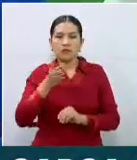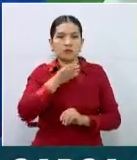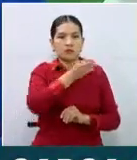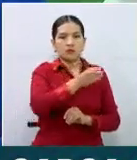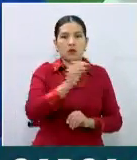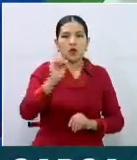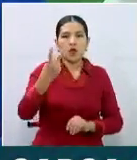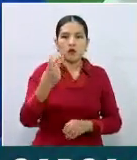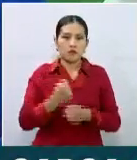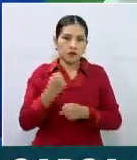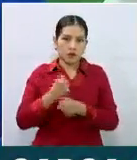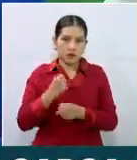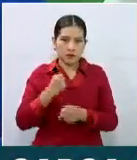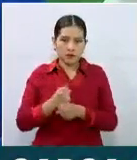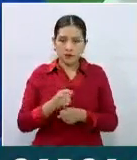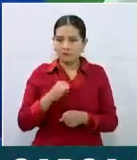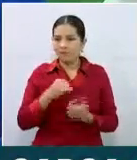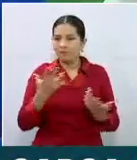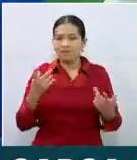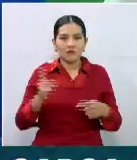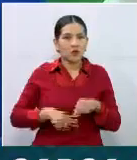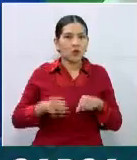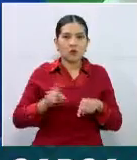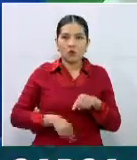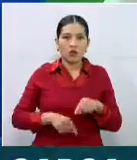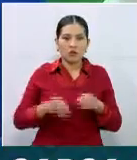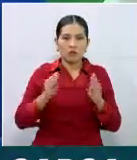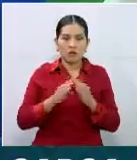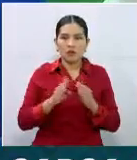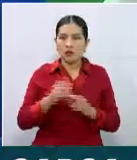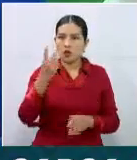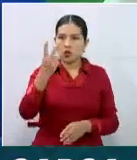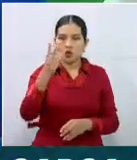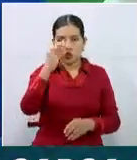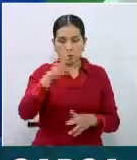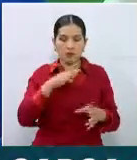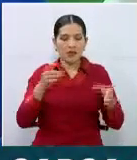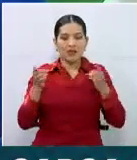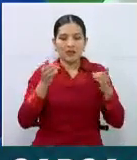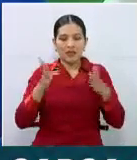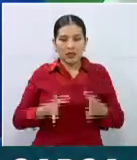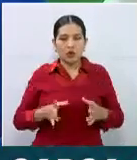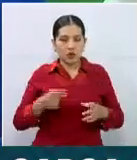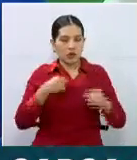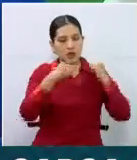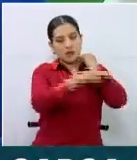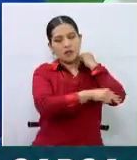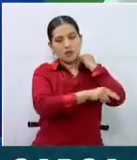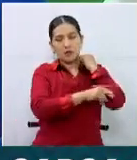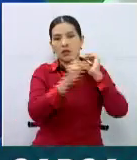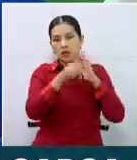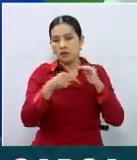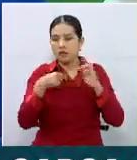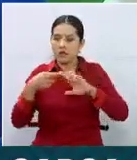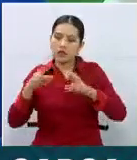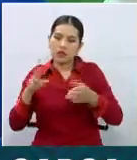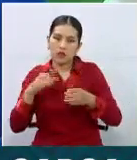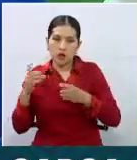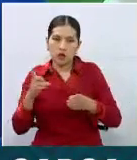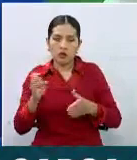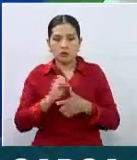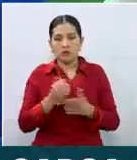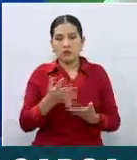cumplía doble función, es decir, yo no podría tener doble director nacional, regional, doble